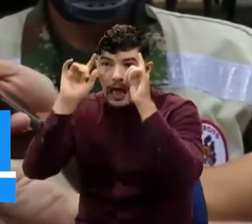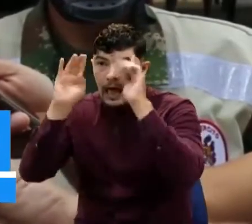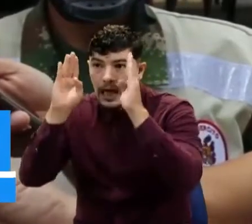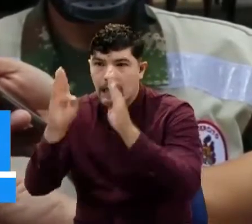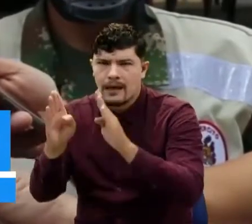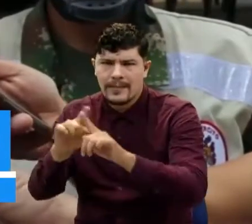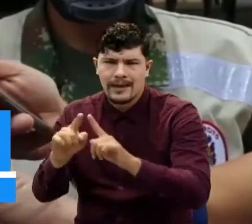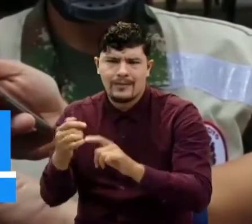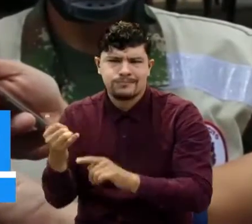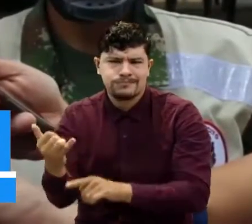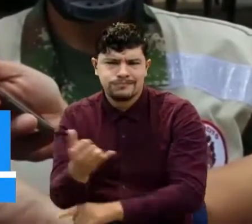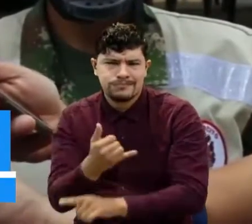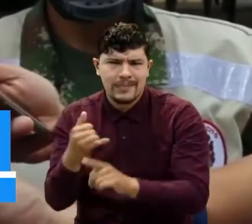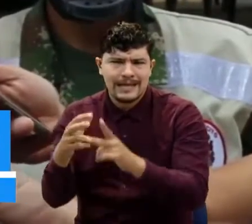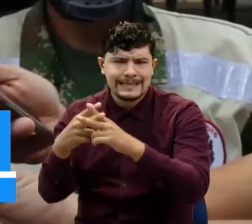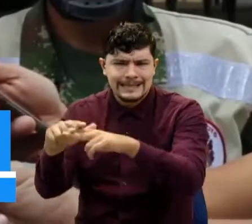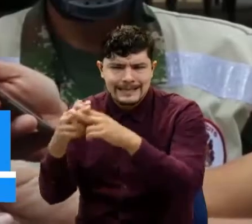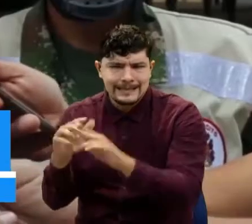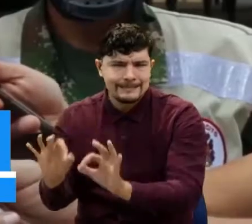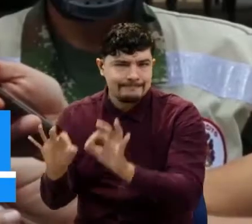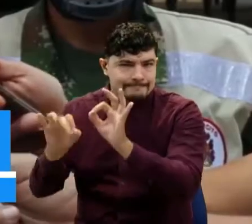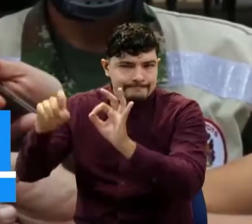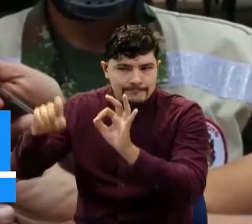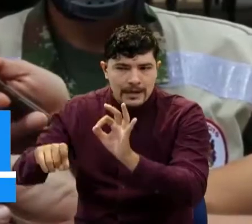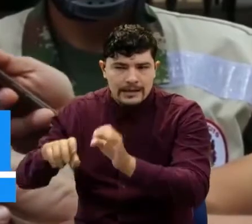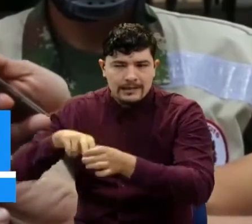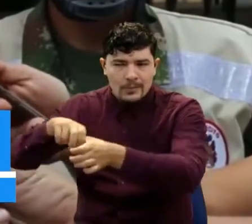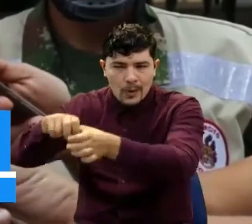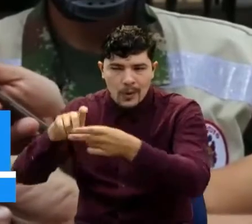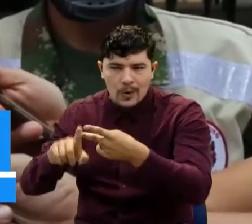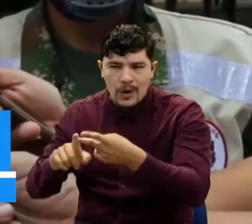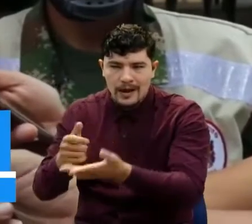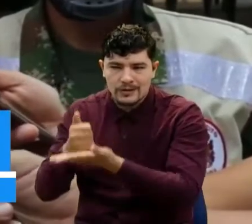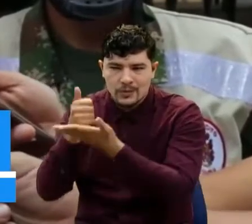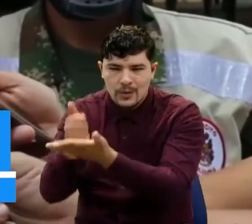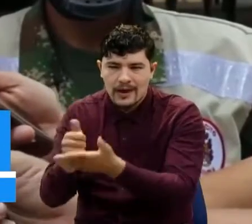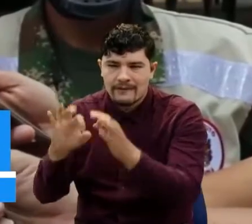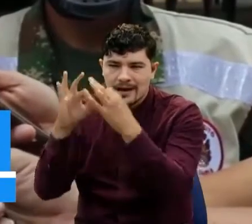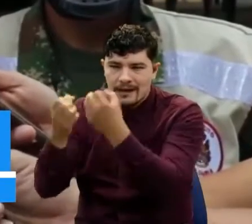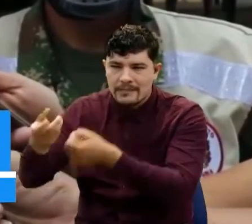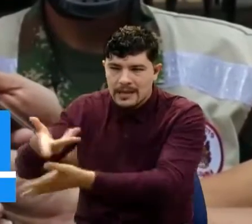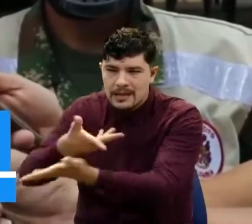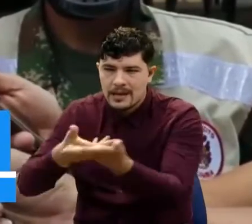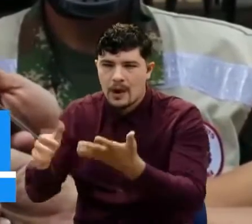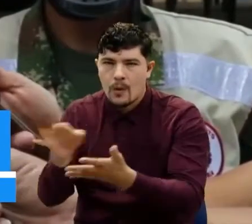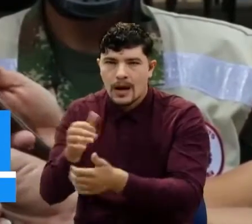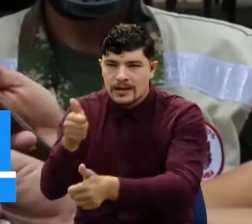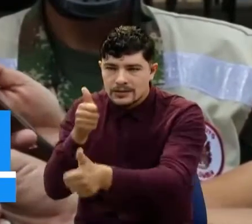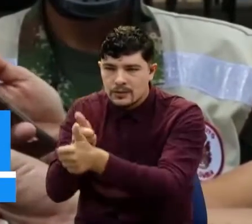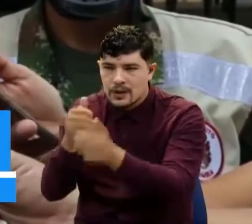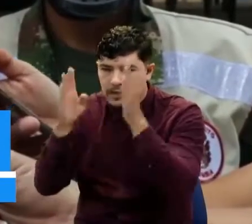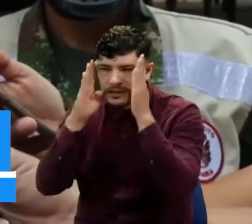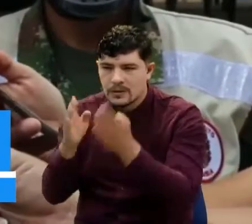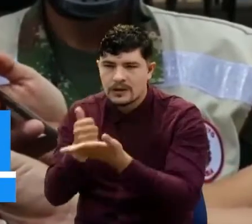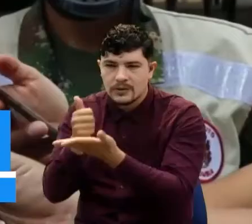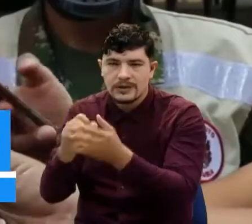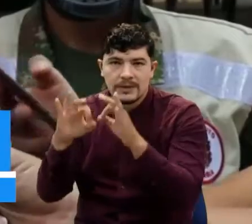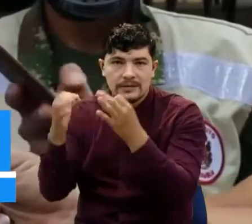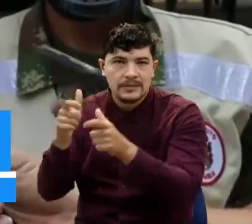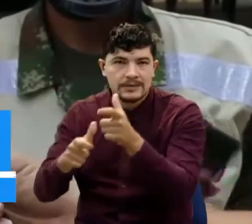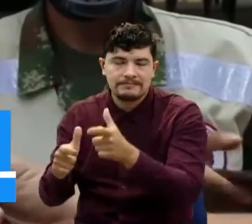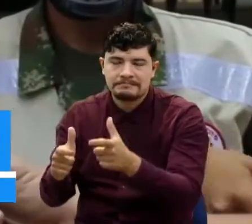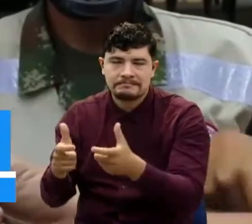las herramientas necesarias ni para el traslado, ni para socorrer a las familias, ni a las personas. Y hoy